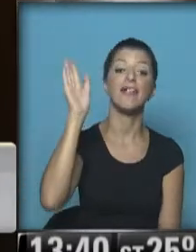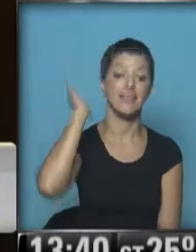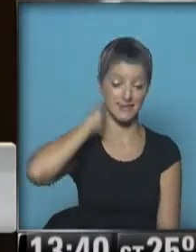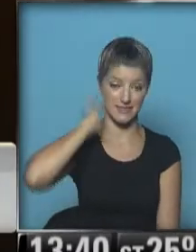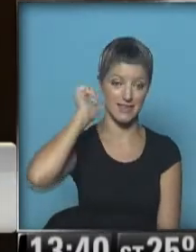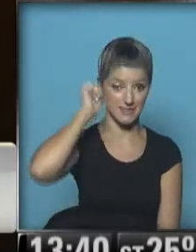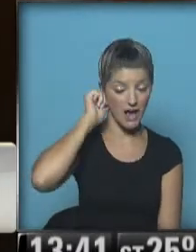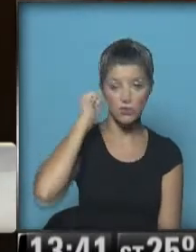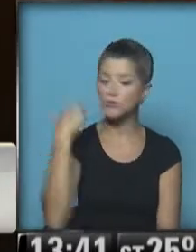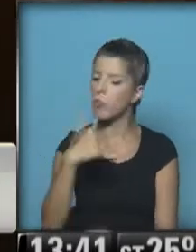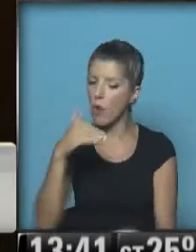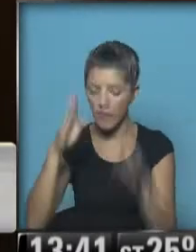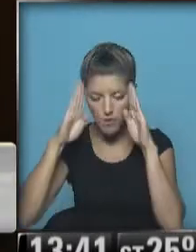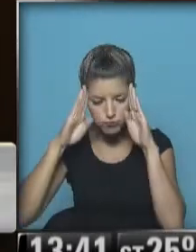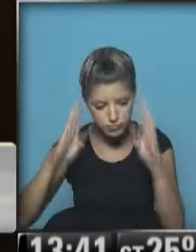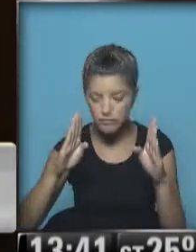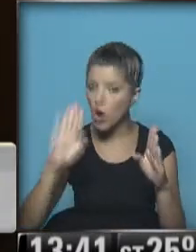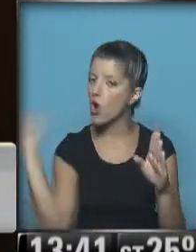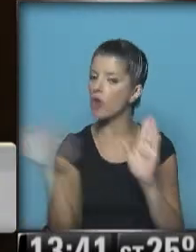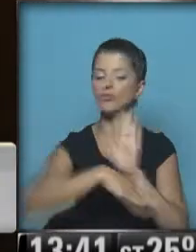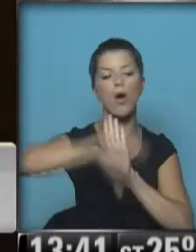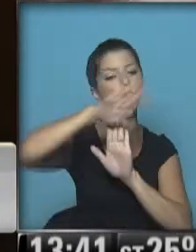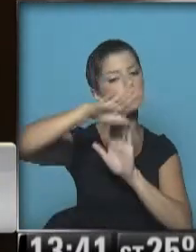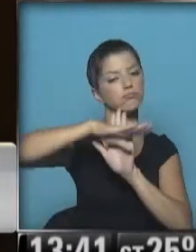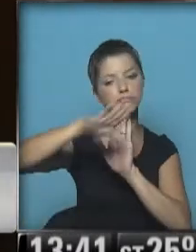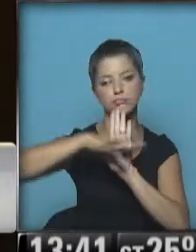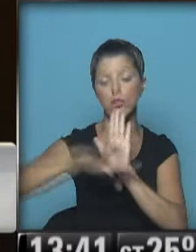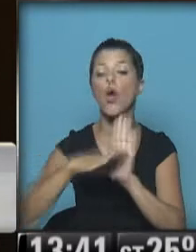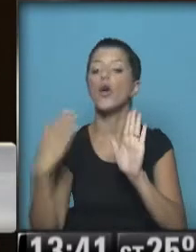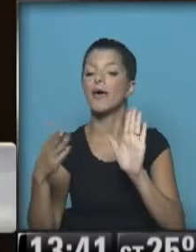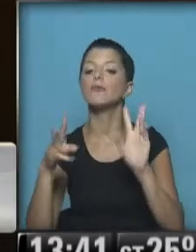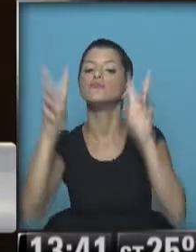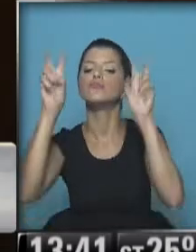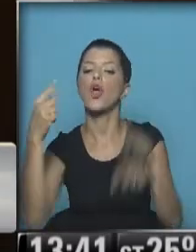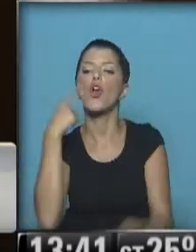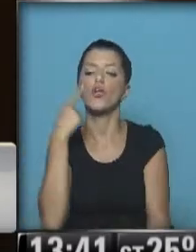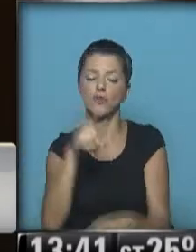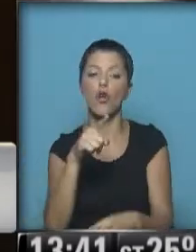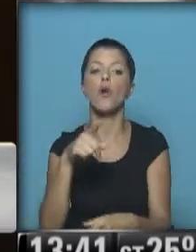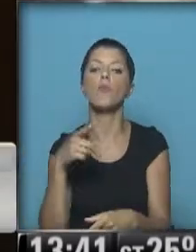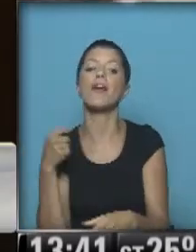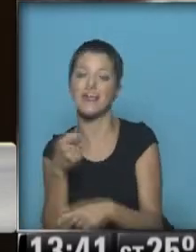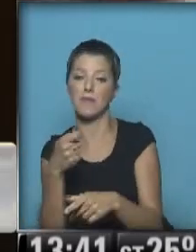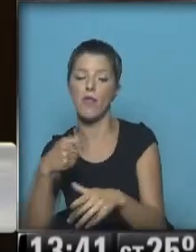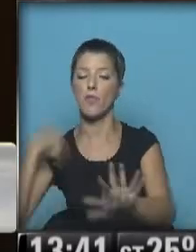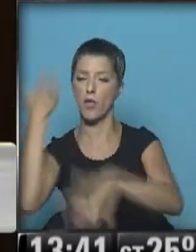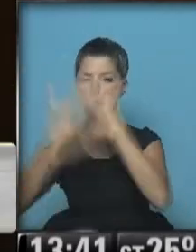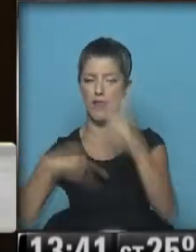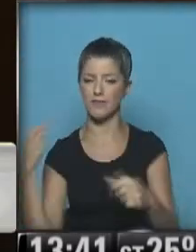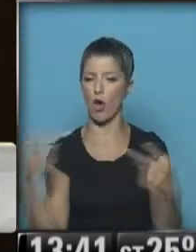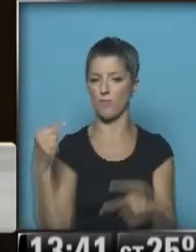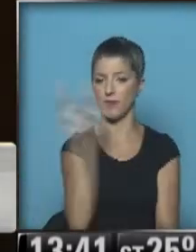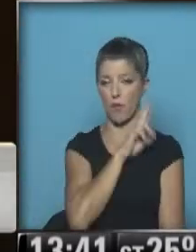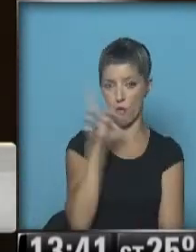encuadrar absolutamente con todas las características dentro de lo que puede ser un crimen de violencia sexual encuadrado en la figura